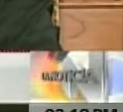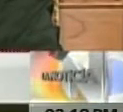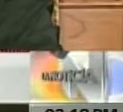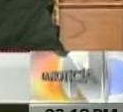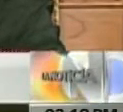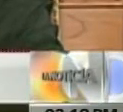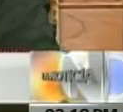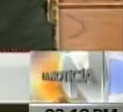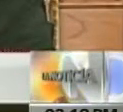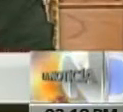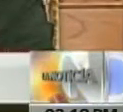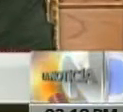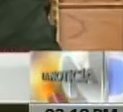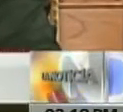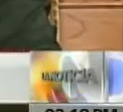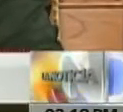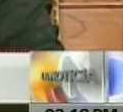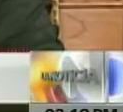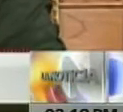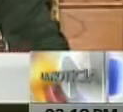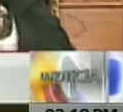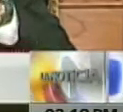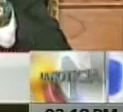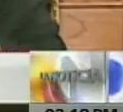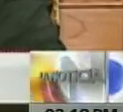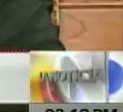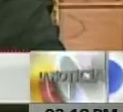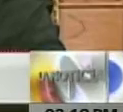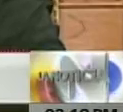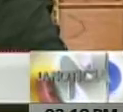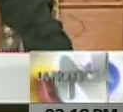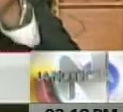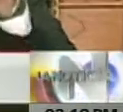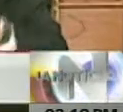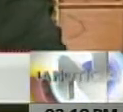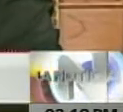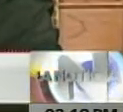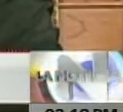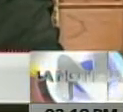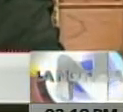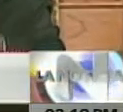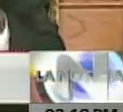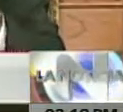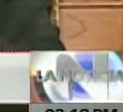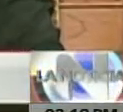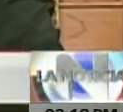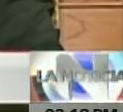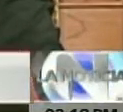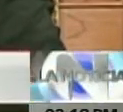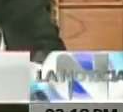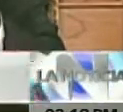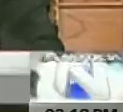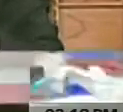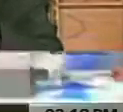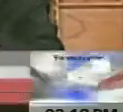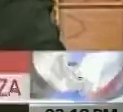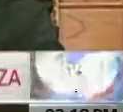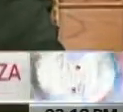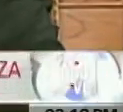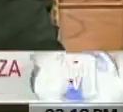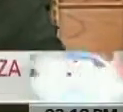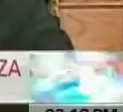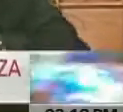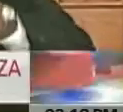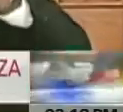Orinoco, son tres grandes espacios que ya están en marcha. Ahora nos toca a nosotros garantizar que su marcha